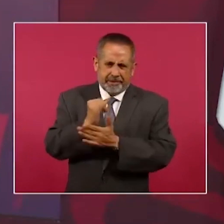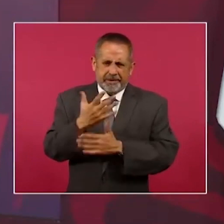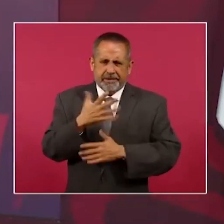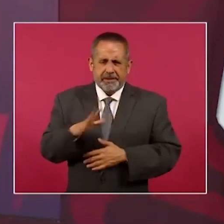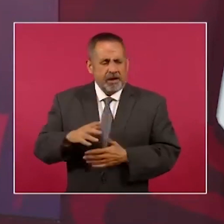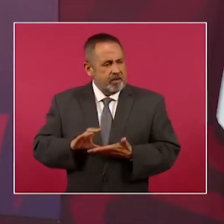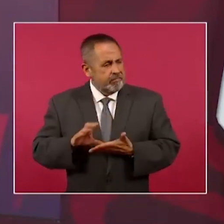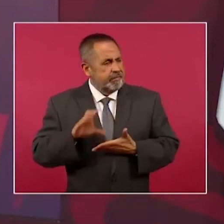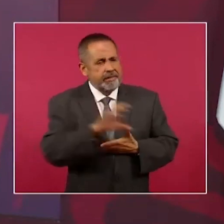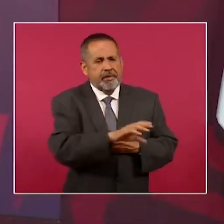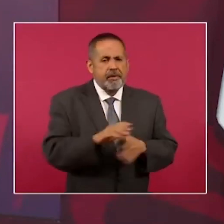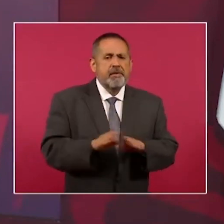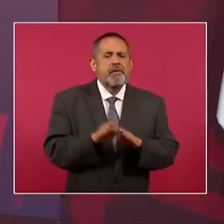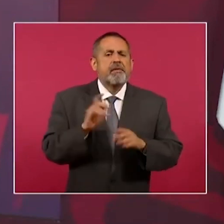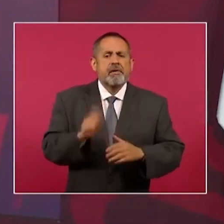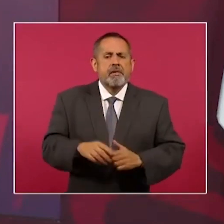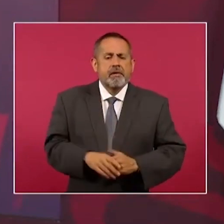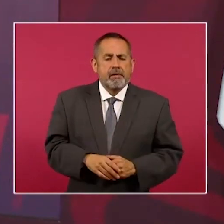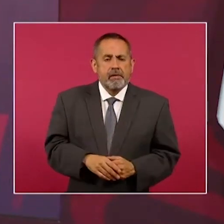No significó